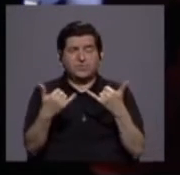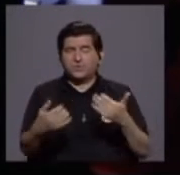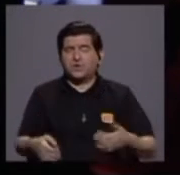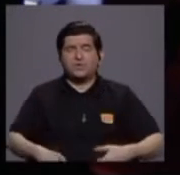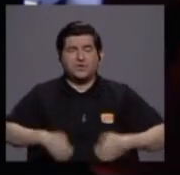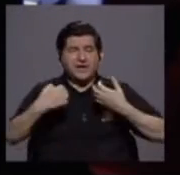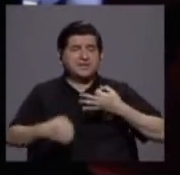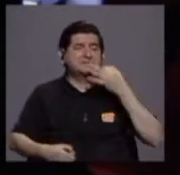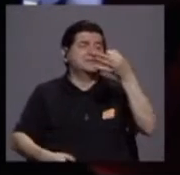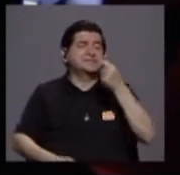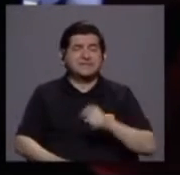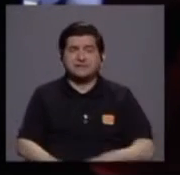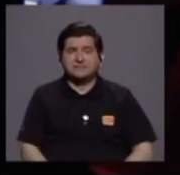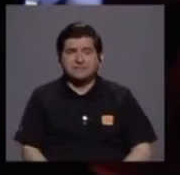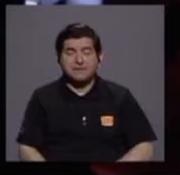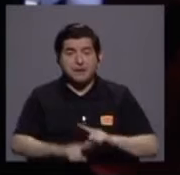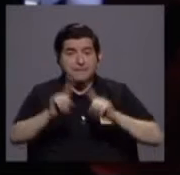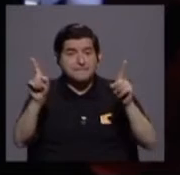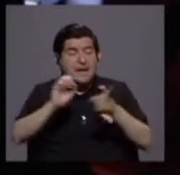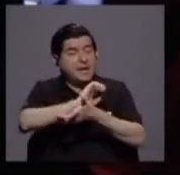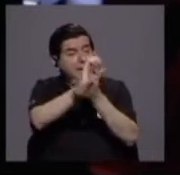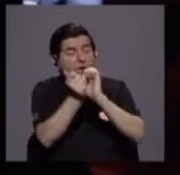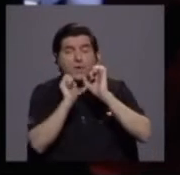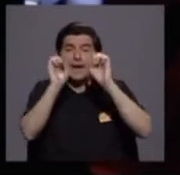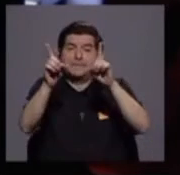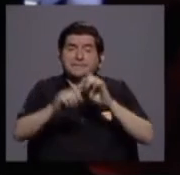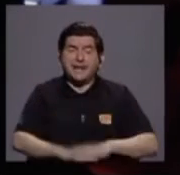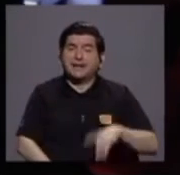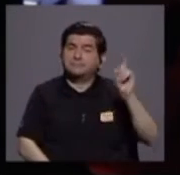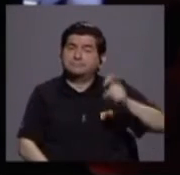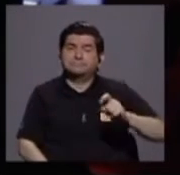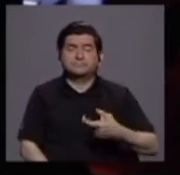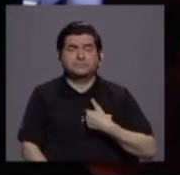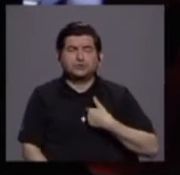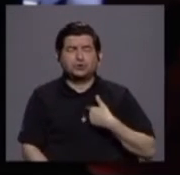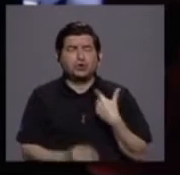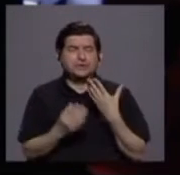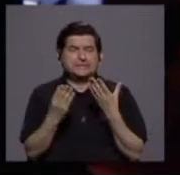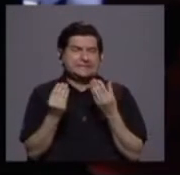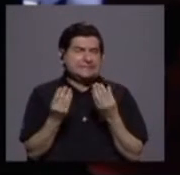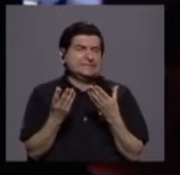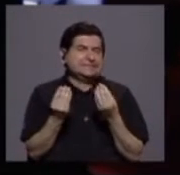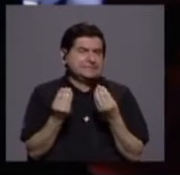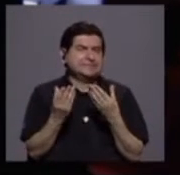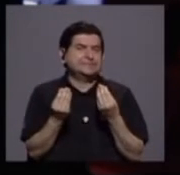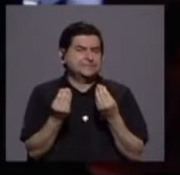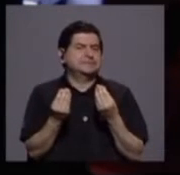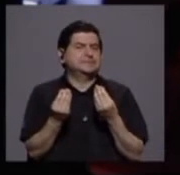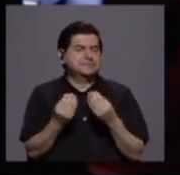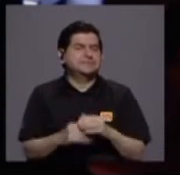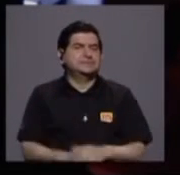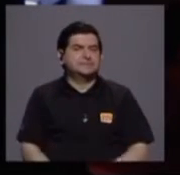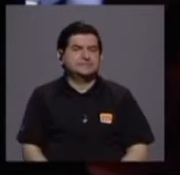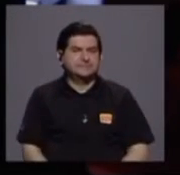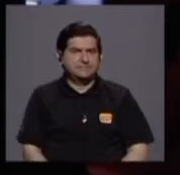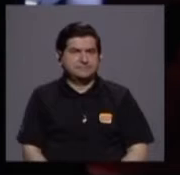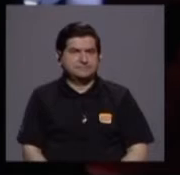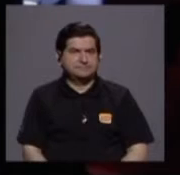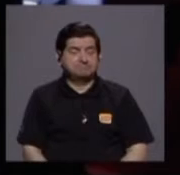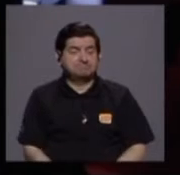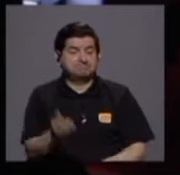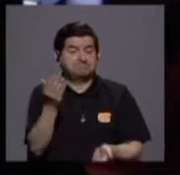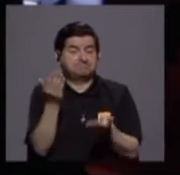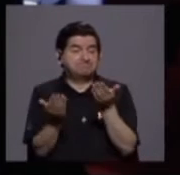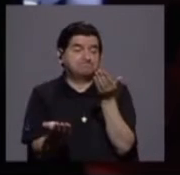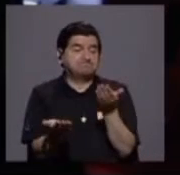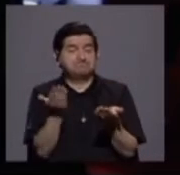en el futuro, pero bueno, para eso tiene que cambiar la educación. Yo temo que es